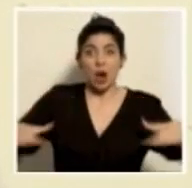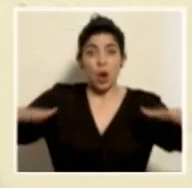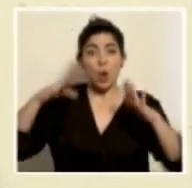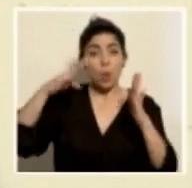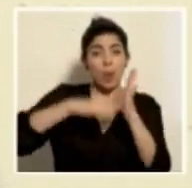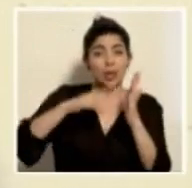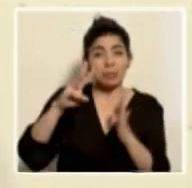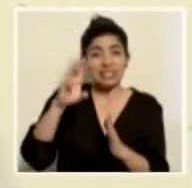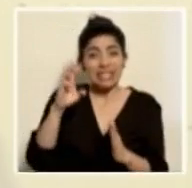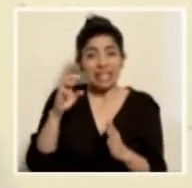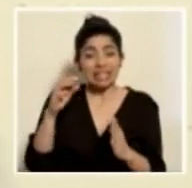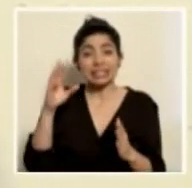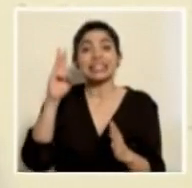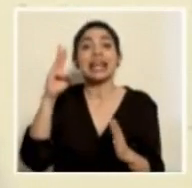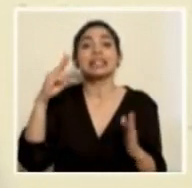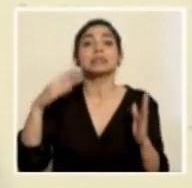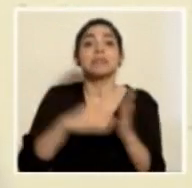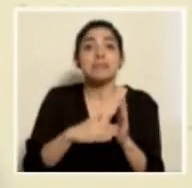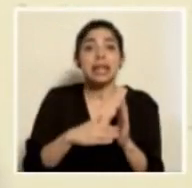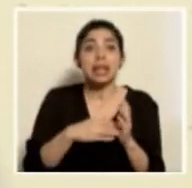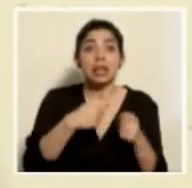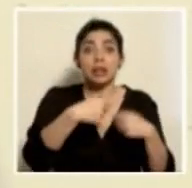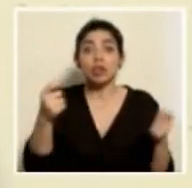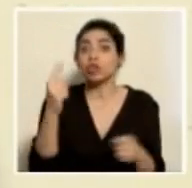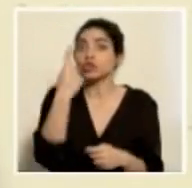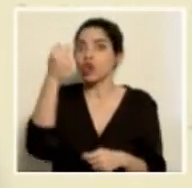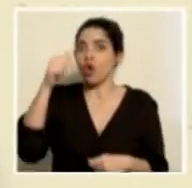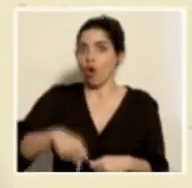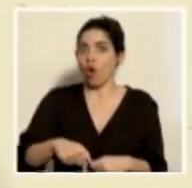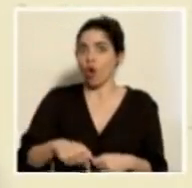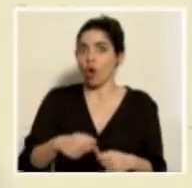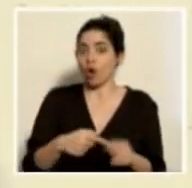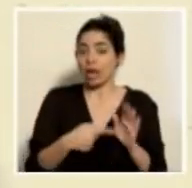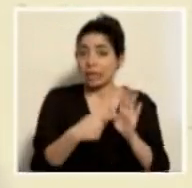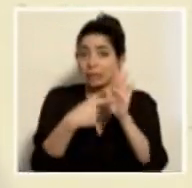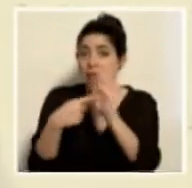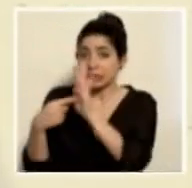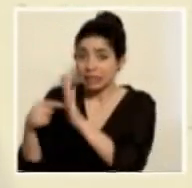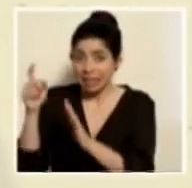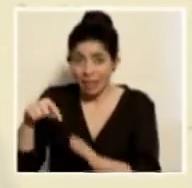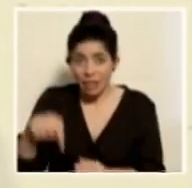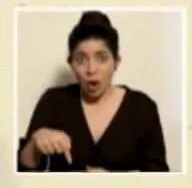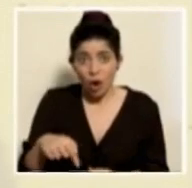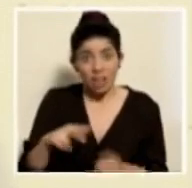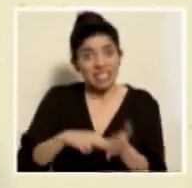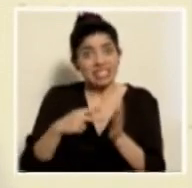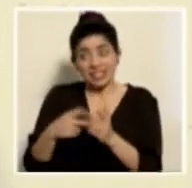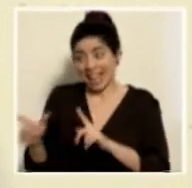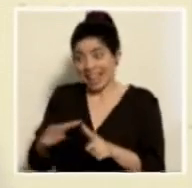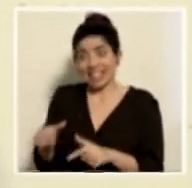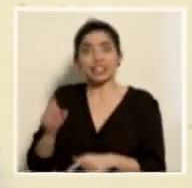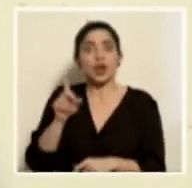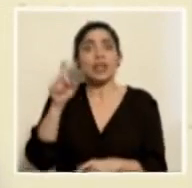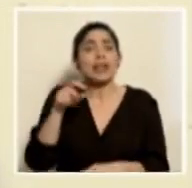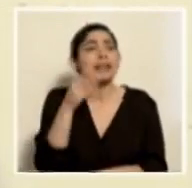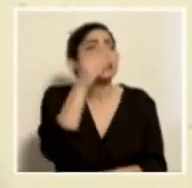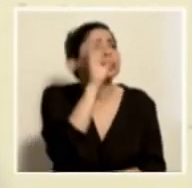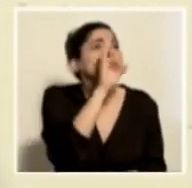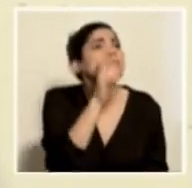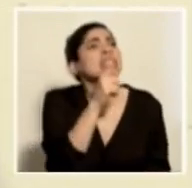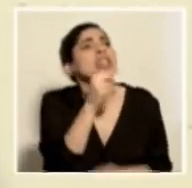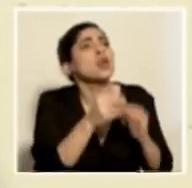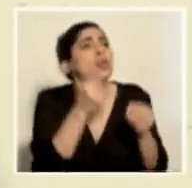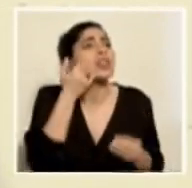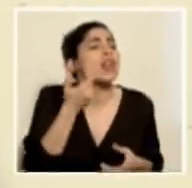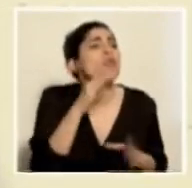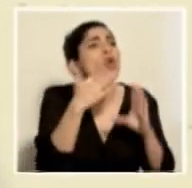6.000 órdenes sanitarias que tendríamos que girar solamente hoy, para que ustedes vean la dimensión que eso significa. Y no es que están ahí a la mano, hay que ir a buscarlos, hay que ir a ver cuál es el